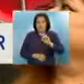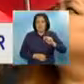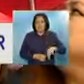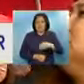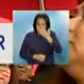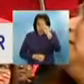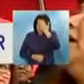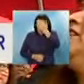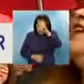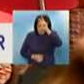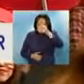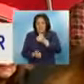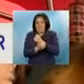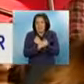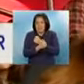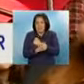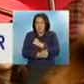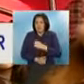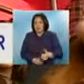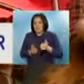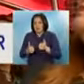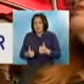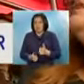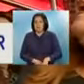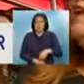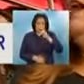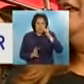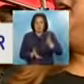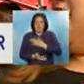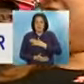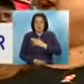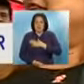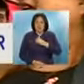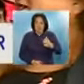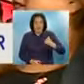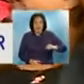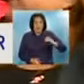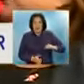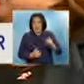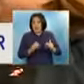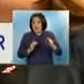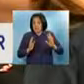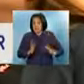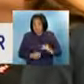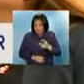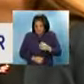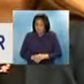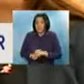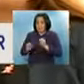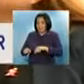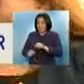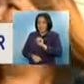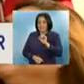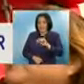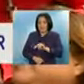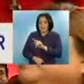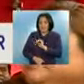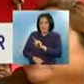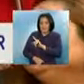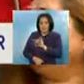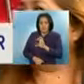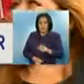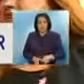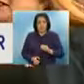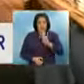Perú. Te amo, Perú, y somos buenos peruanos. Sí, alcalde. Sí, sí, alcalde del distrito de Santa Lucía. Sí, Santa Lucía. Más